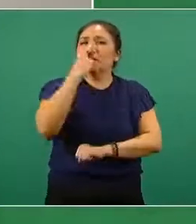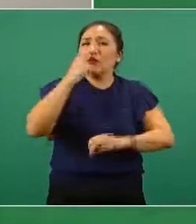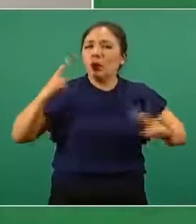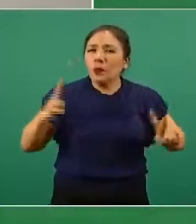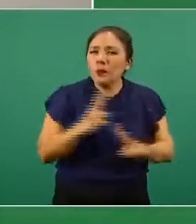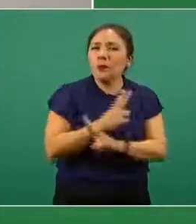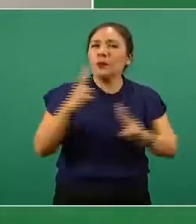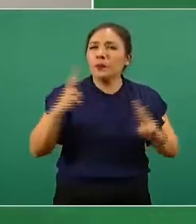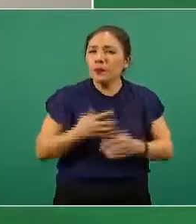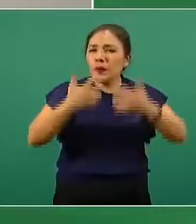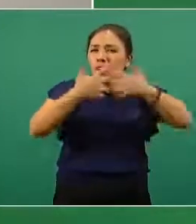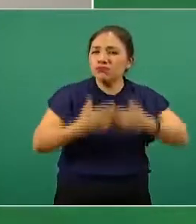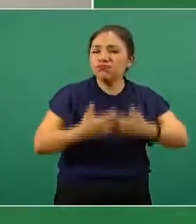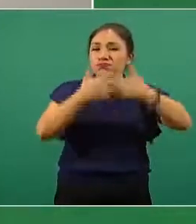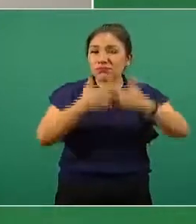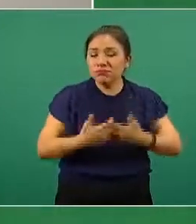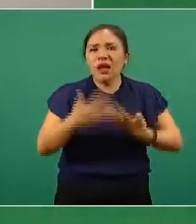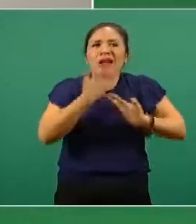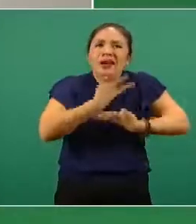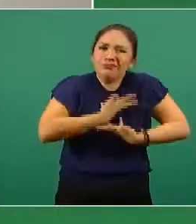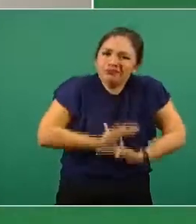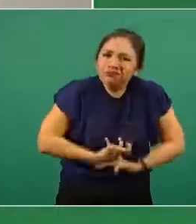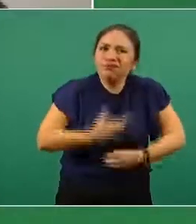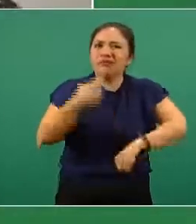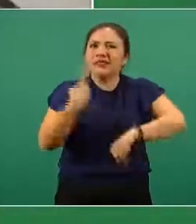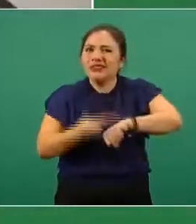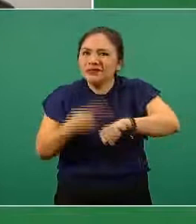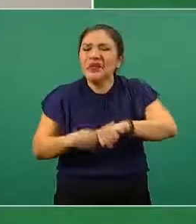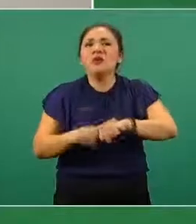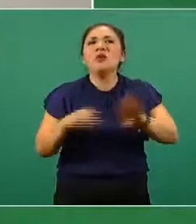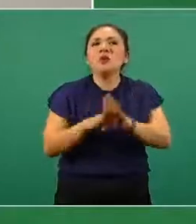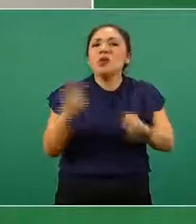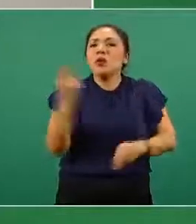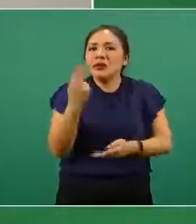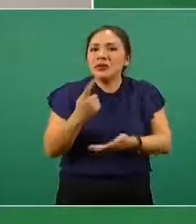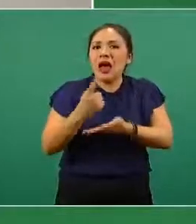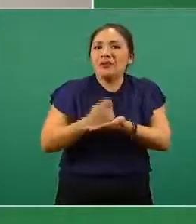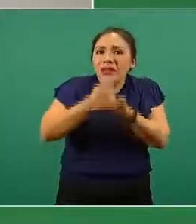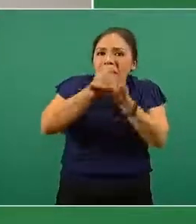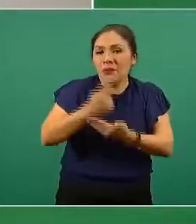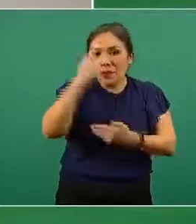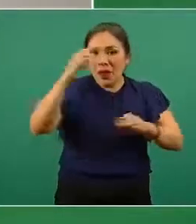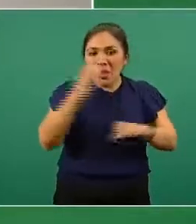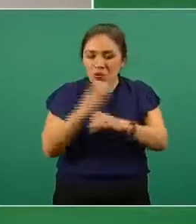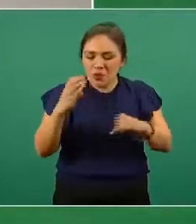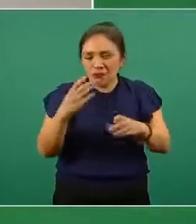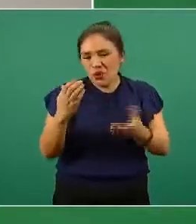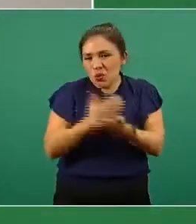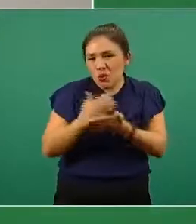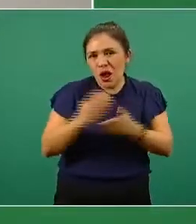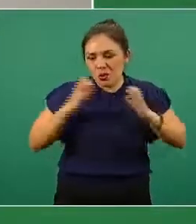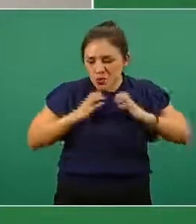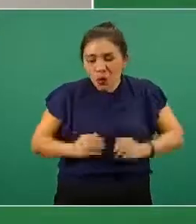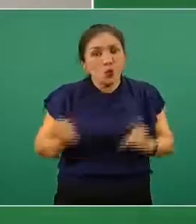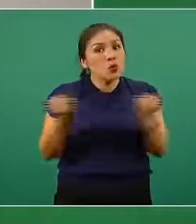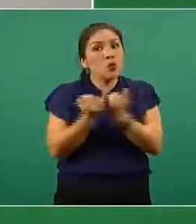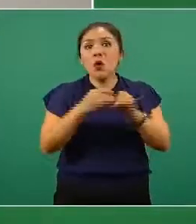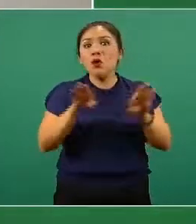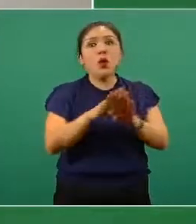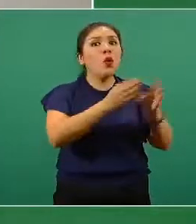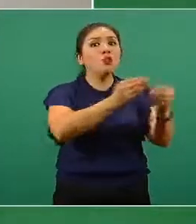intubada, con depresión, con necesidad de rehabilitación, al igual que miles